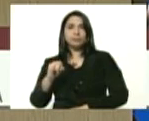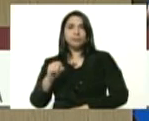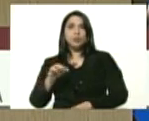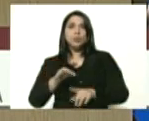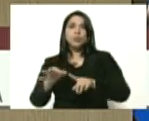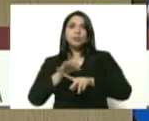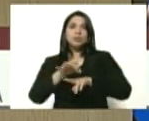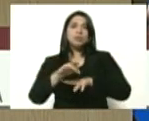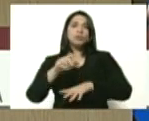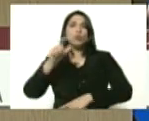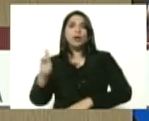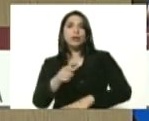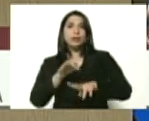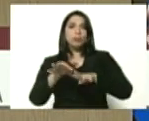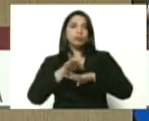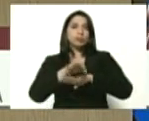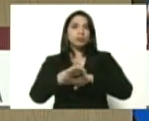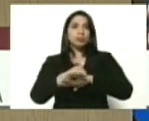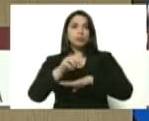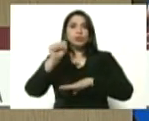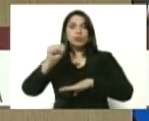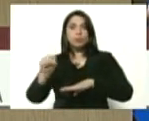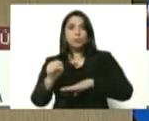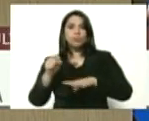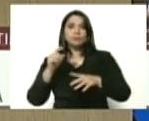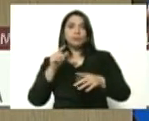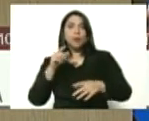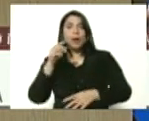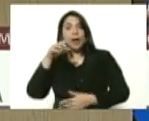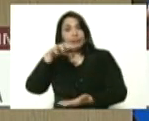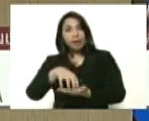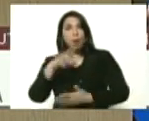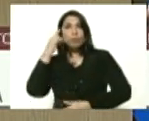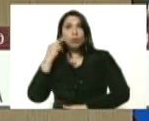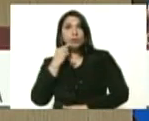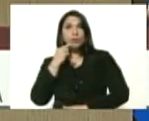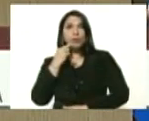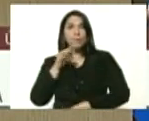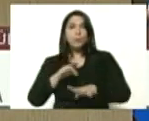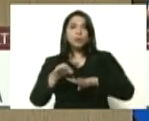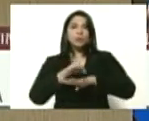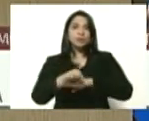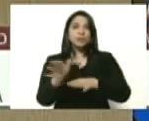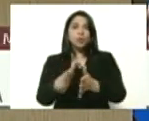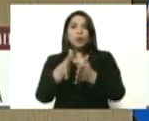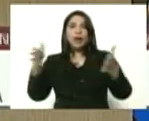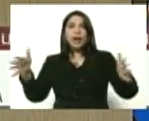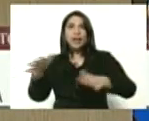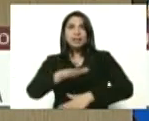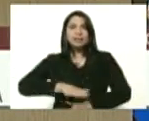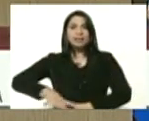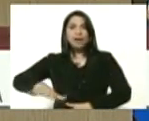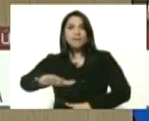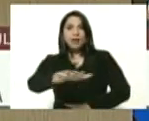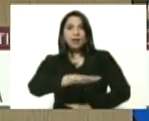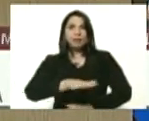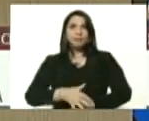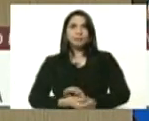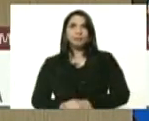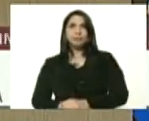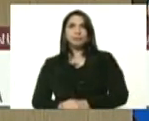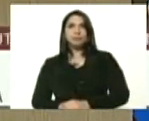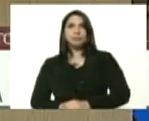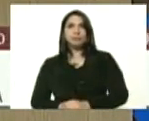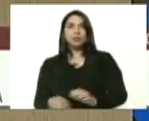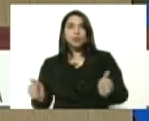María Semprún, y en el estado Bolívar, municipio Gran Sabana, que corresponde a la entrada por Santa Elena de Guairén con la